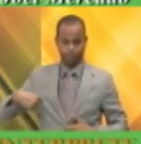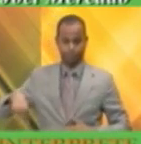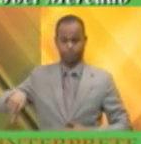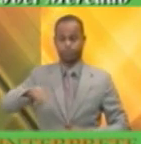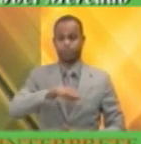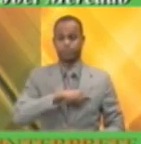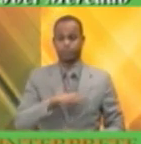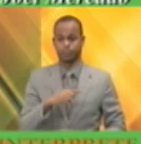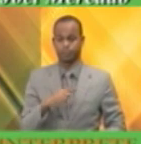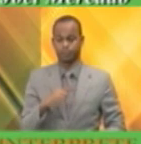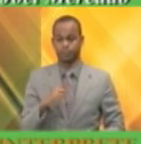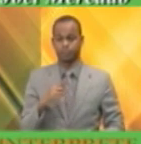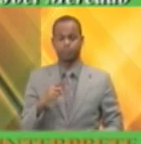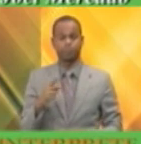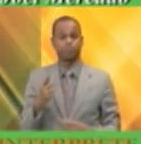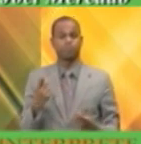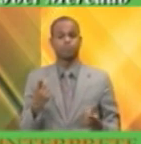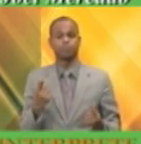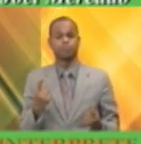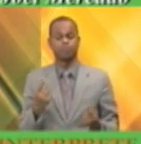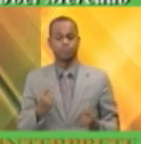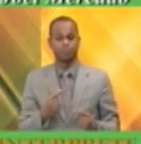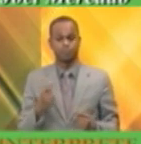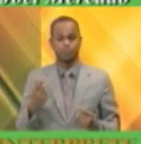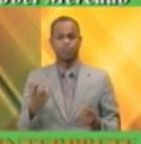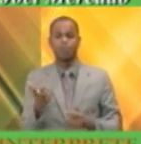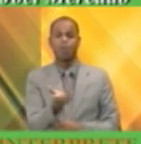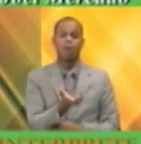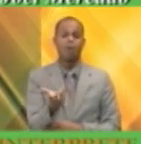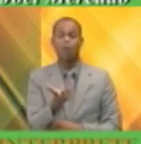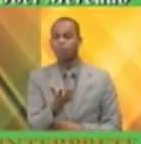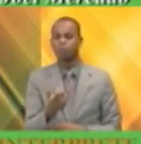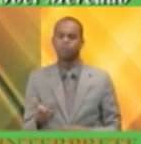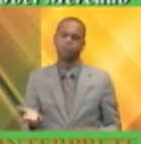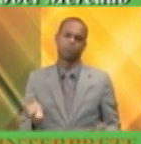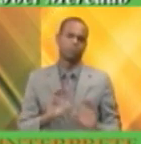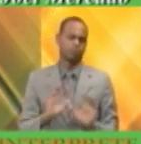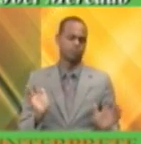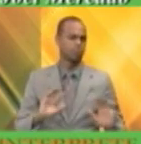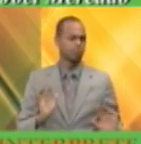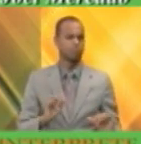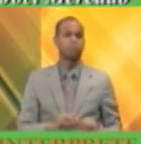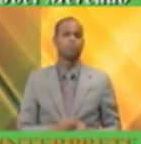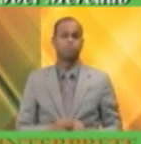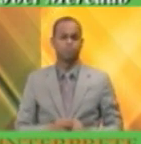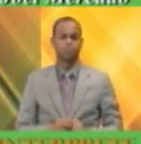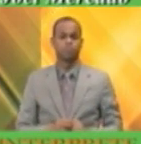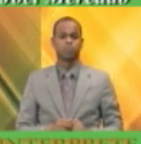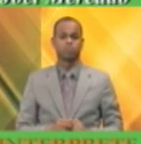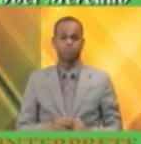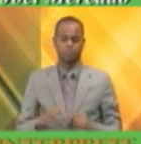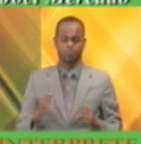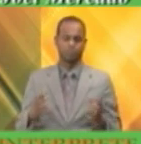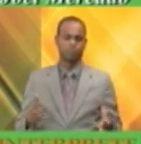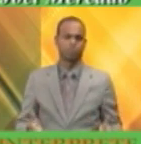es, nosotros no mendigamos, no mendigamos,